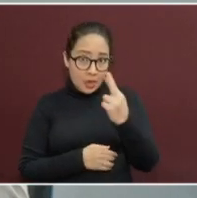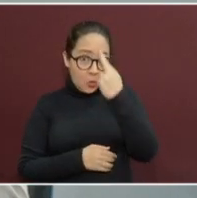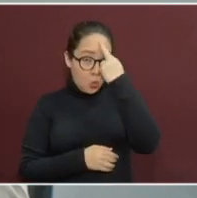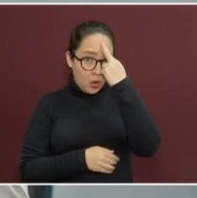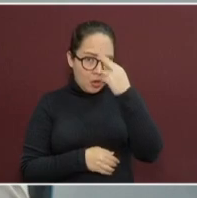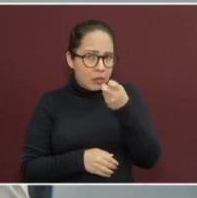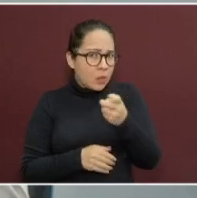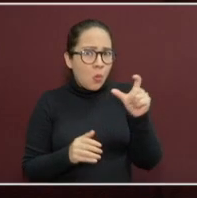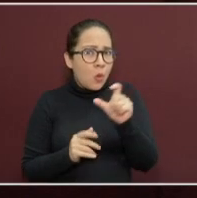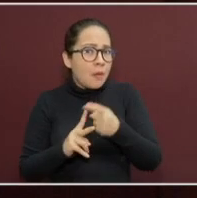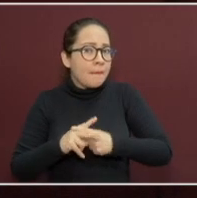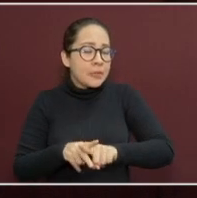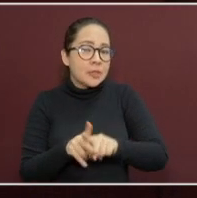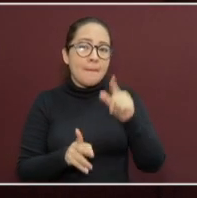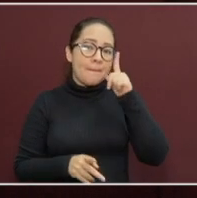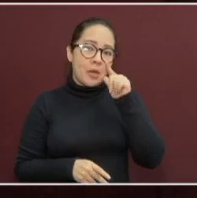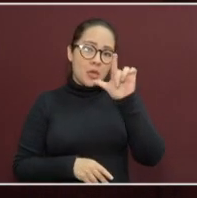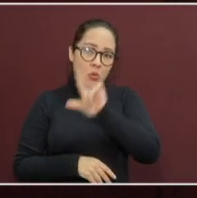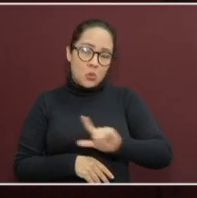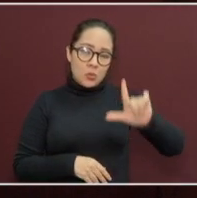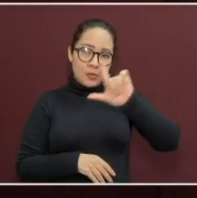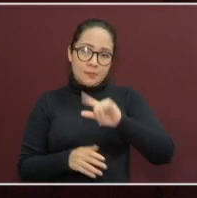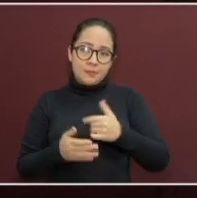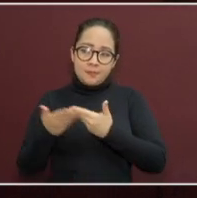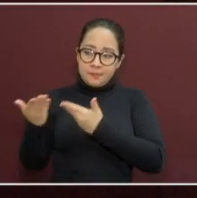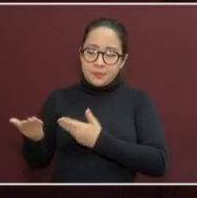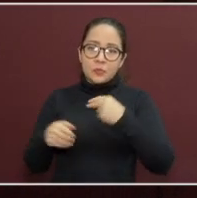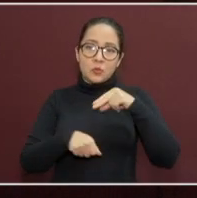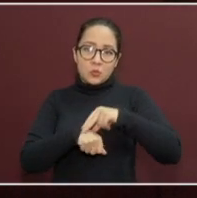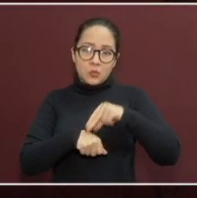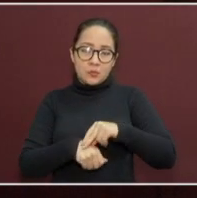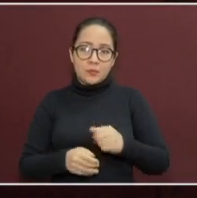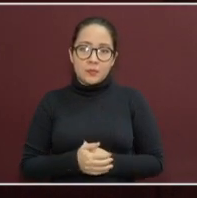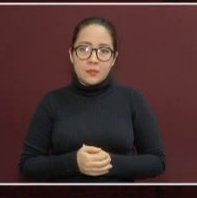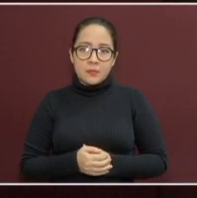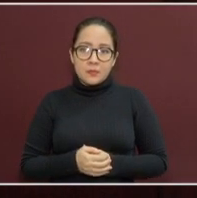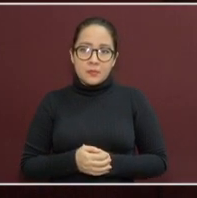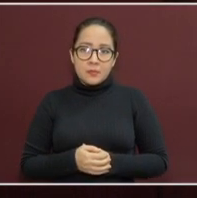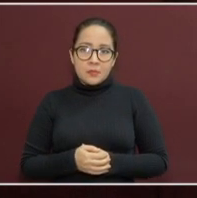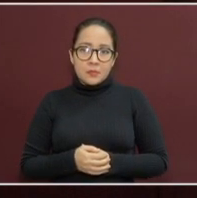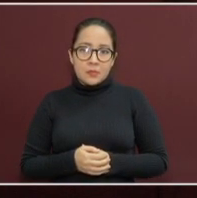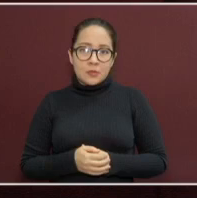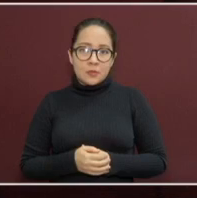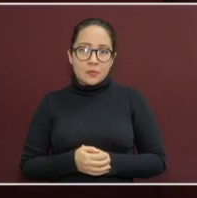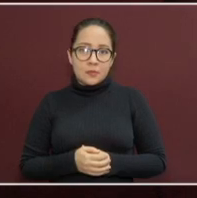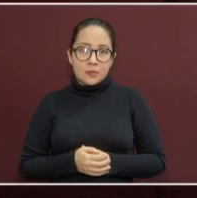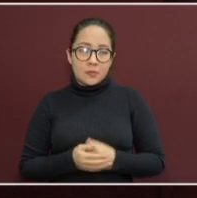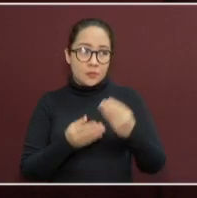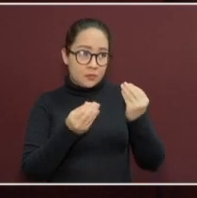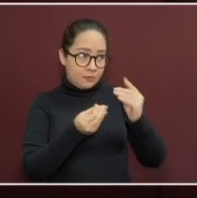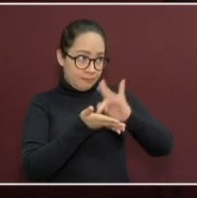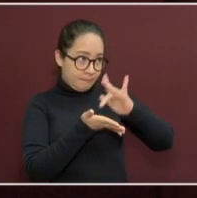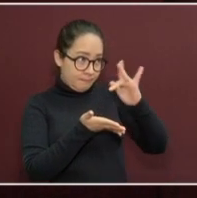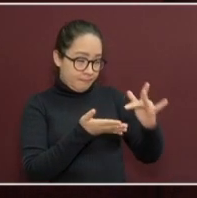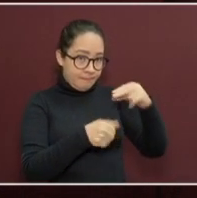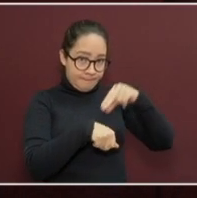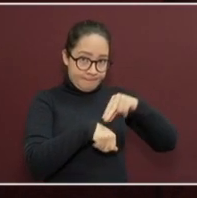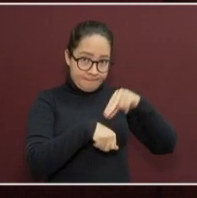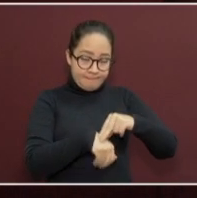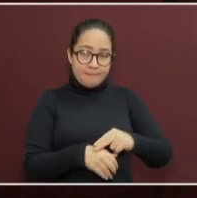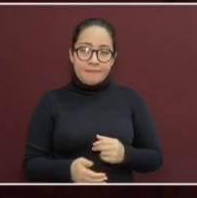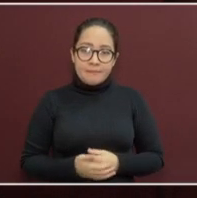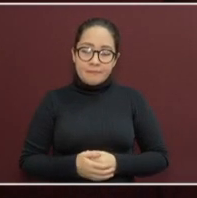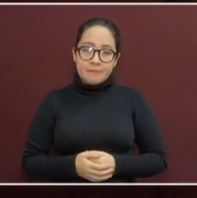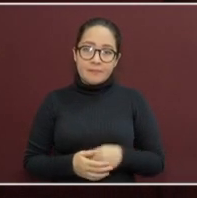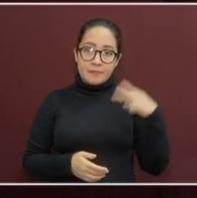a partir de mañana regreso a la voz al doctor ramos muchas gracias doctoras veracruzana